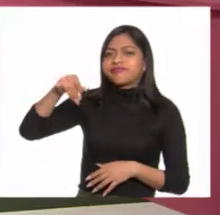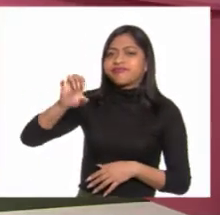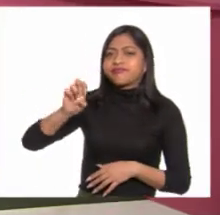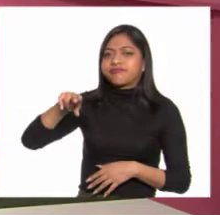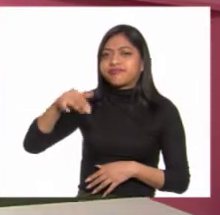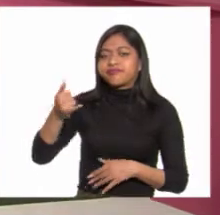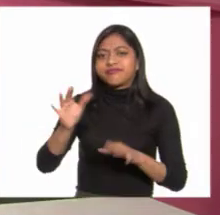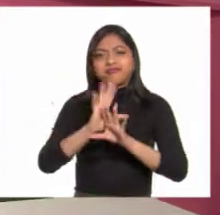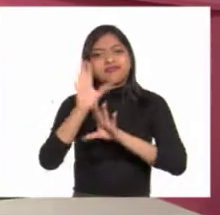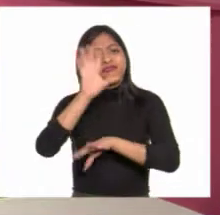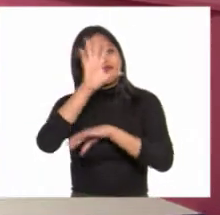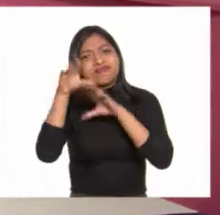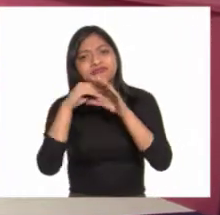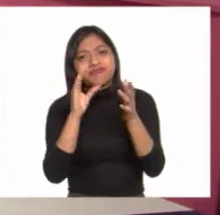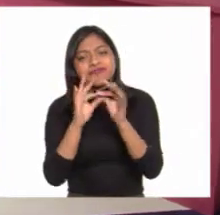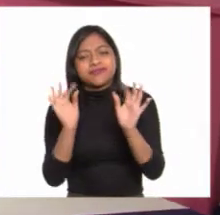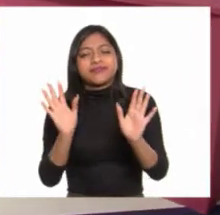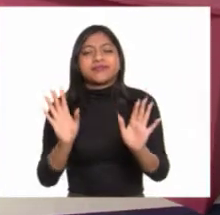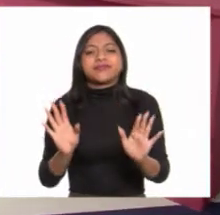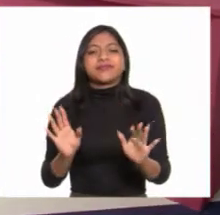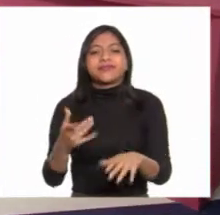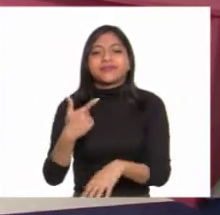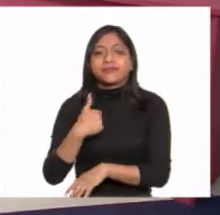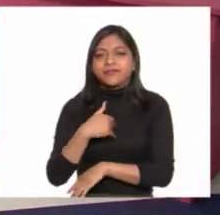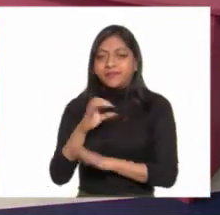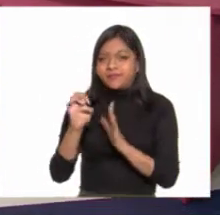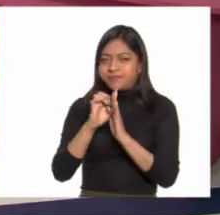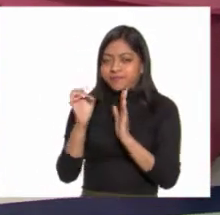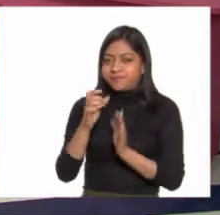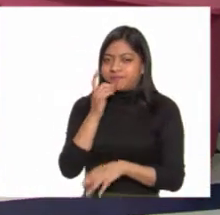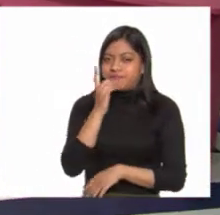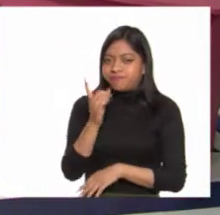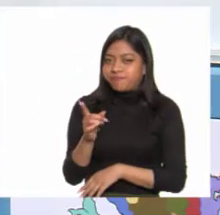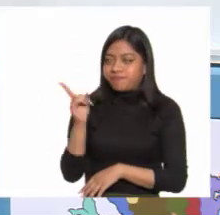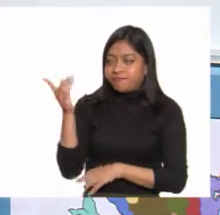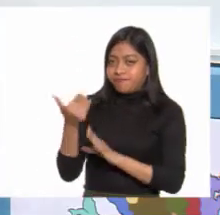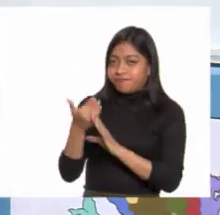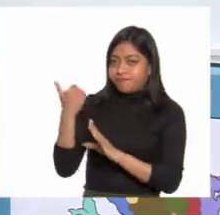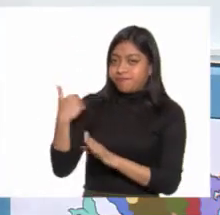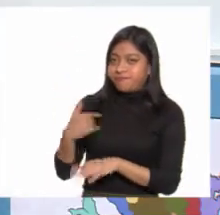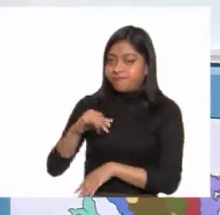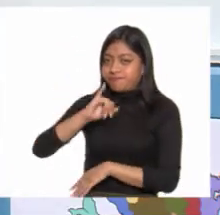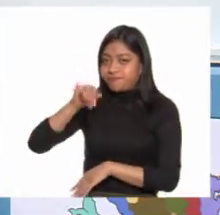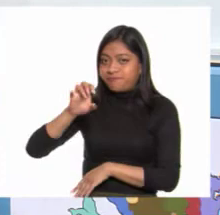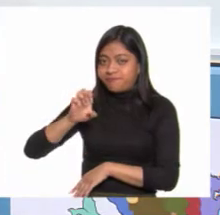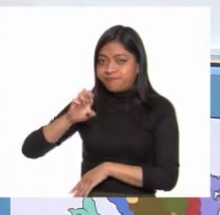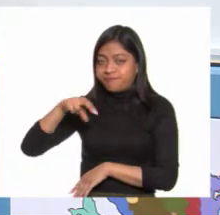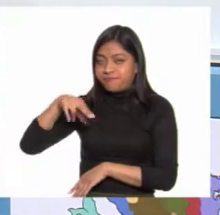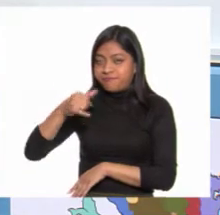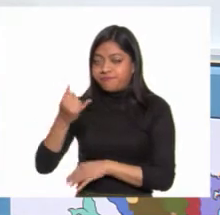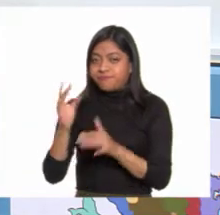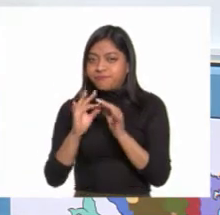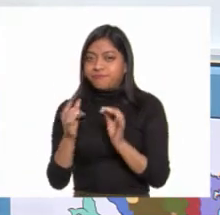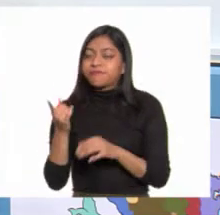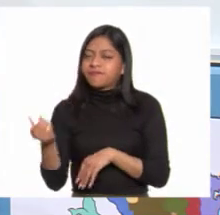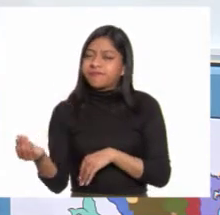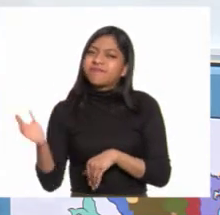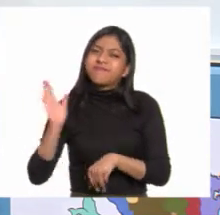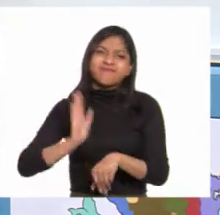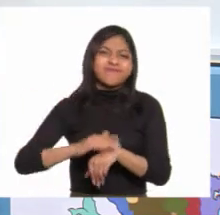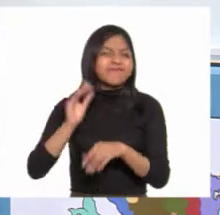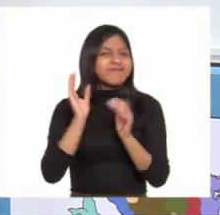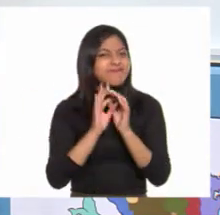todo. A ver, Ton, y si yo te pidiera que a la descripción que hizo precisamente Jenny, tú le agregaras